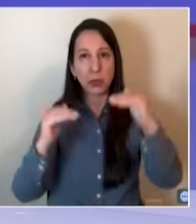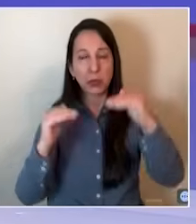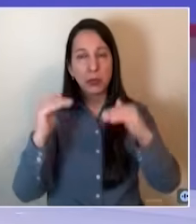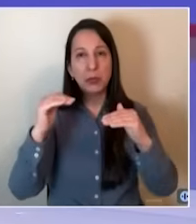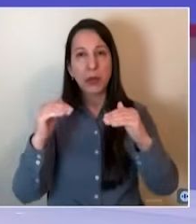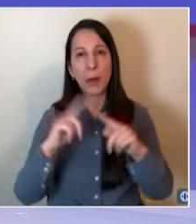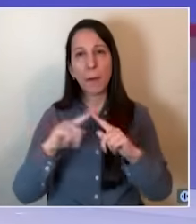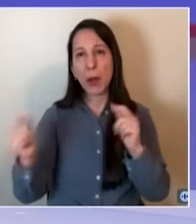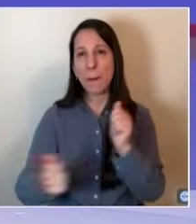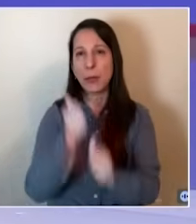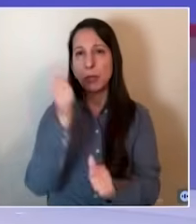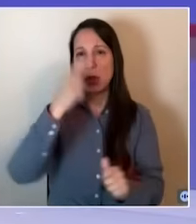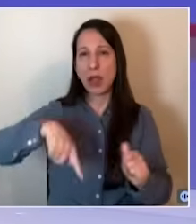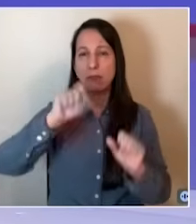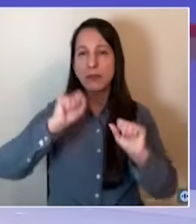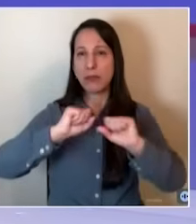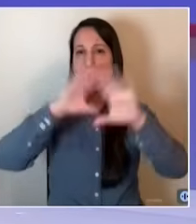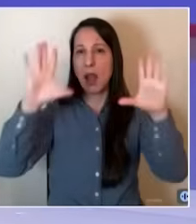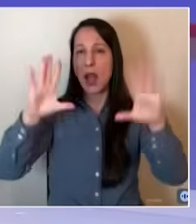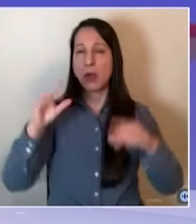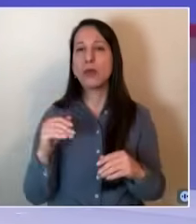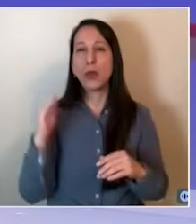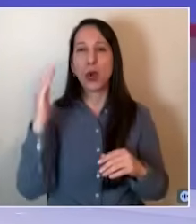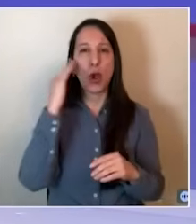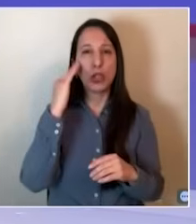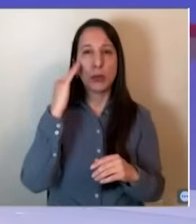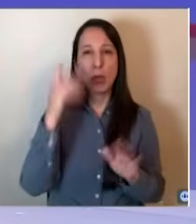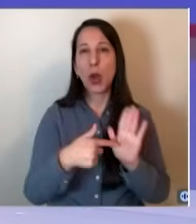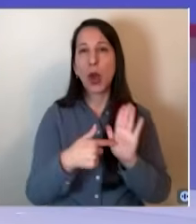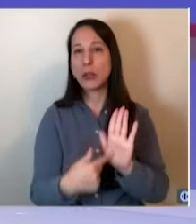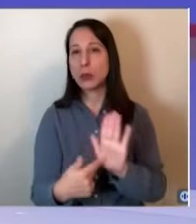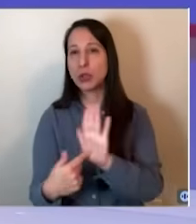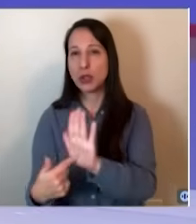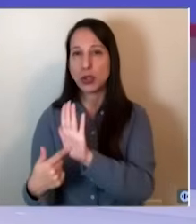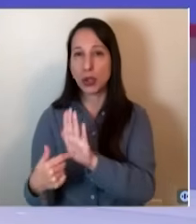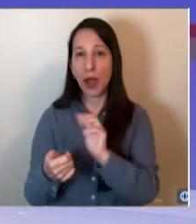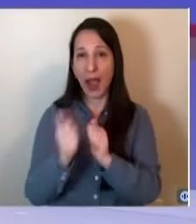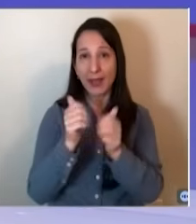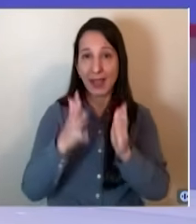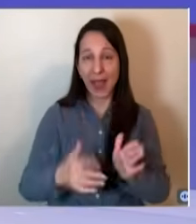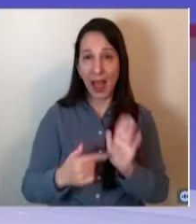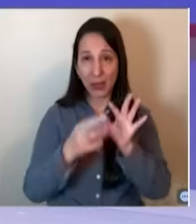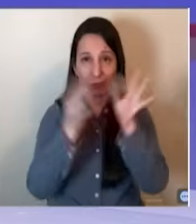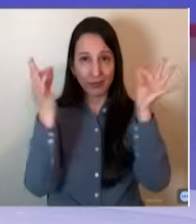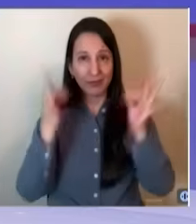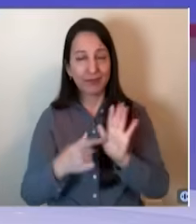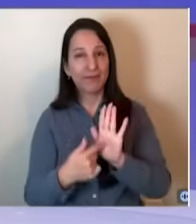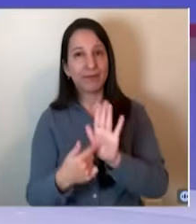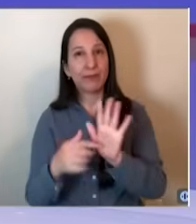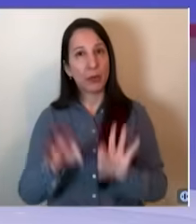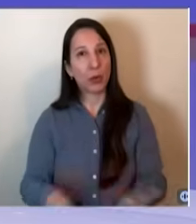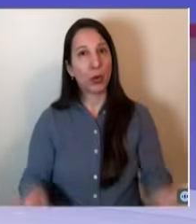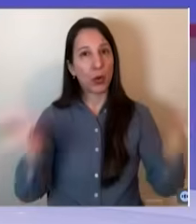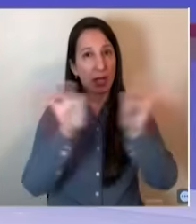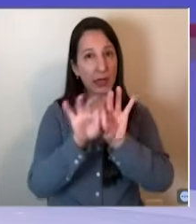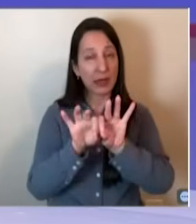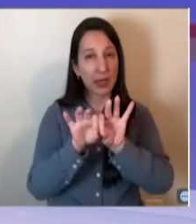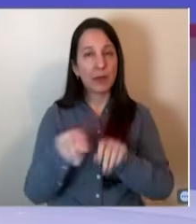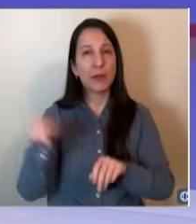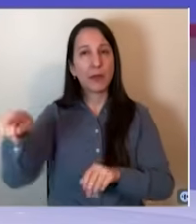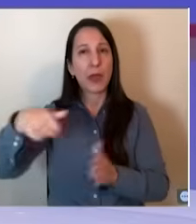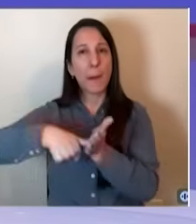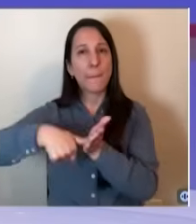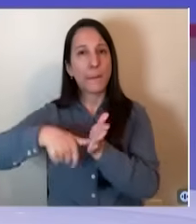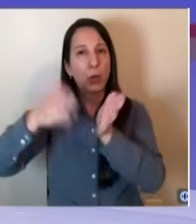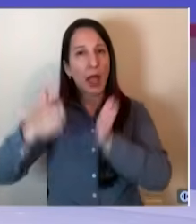es claro en que el conocimiento y la exposición siguen siendo variables determinantes, ¿verdad? Y los votantes